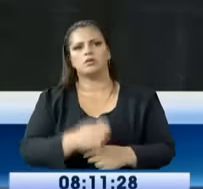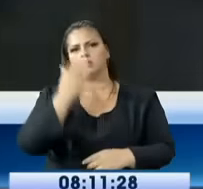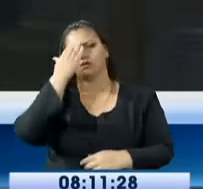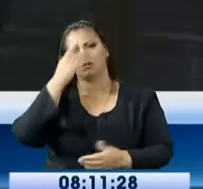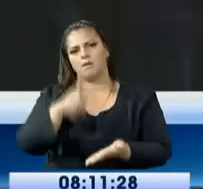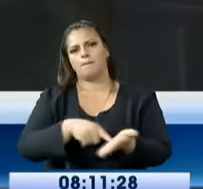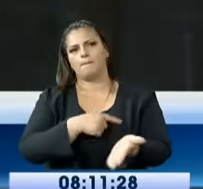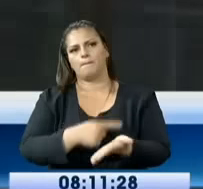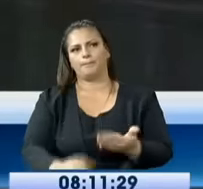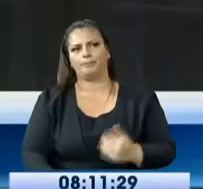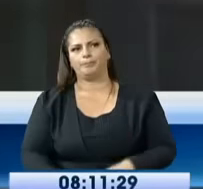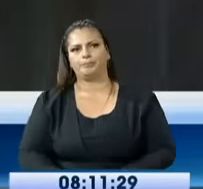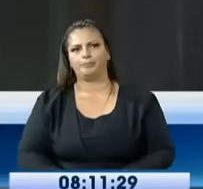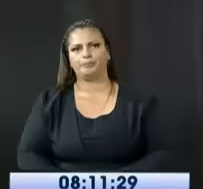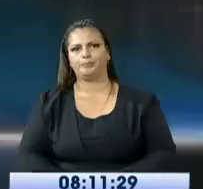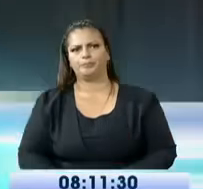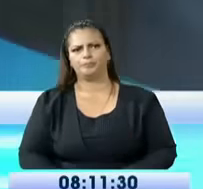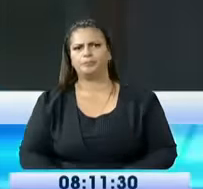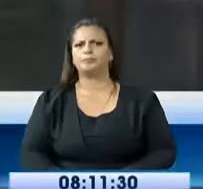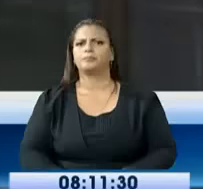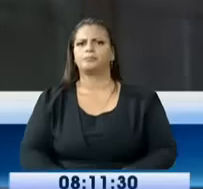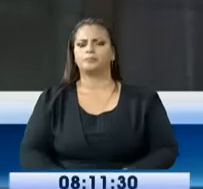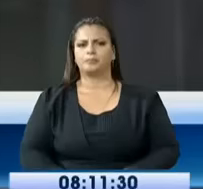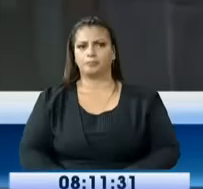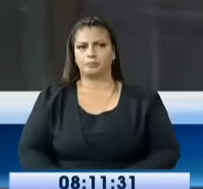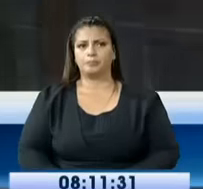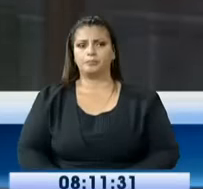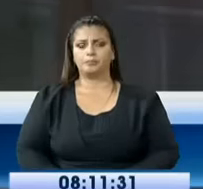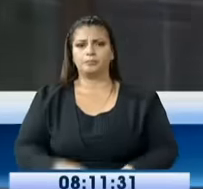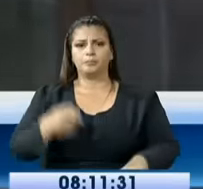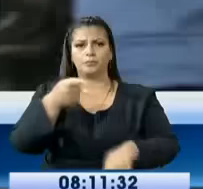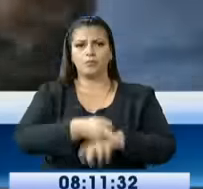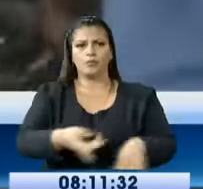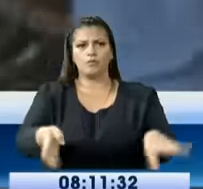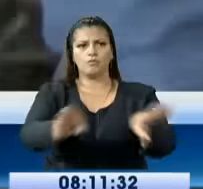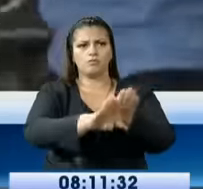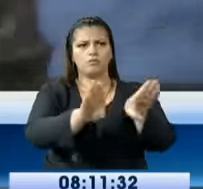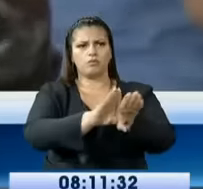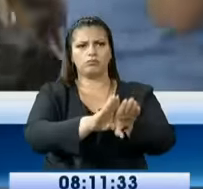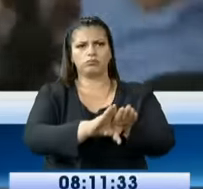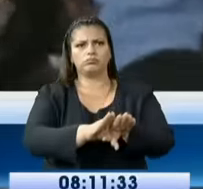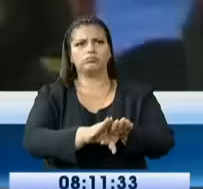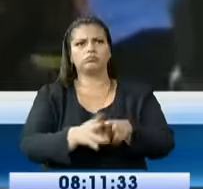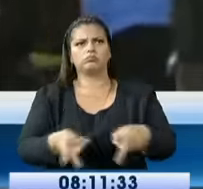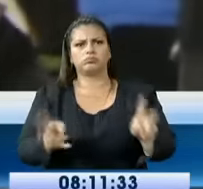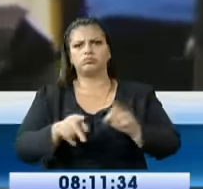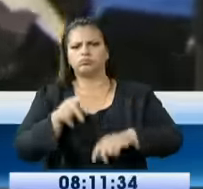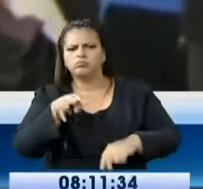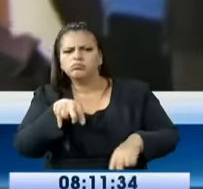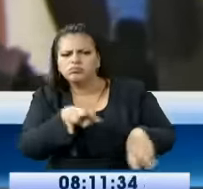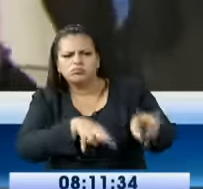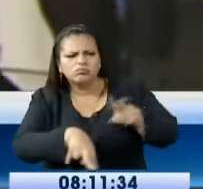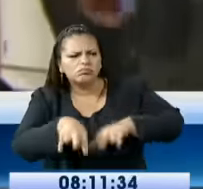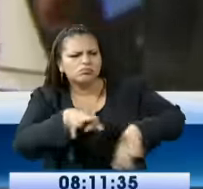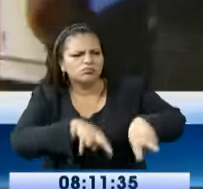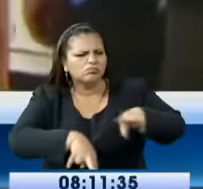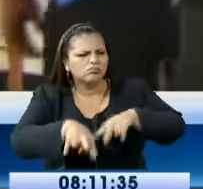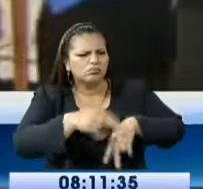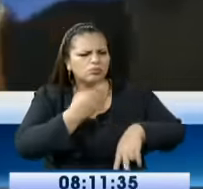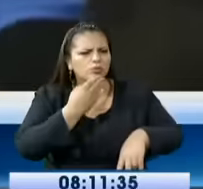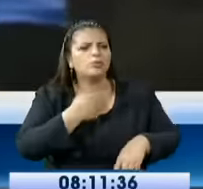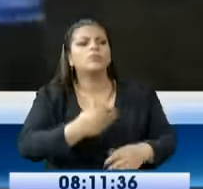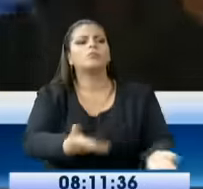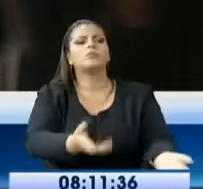que se promocionaba placer, también a algunos clientes, las habitaciones y los documentos de